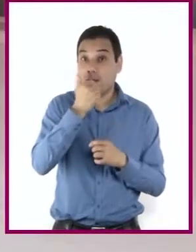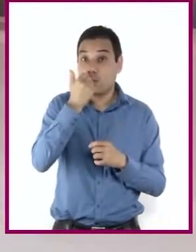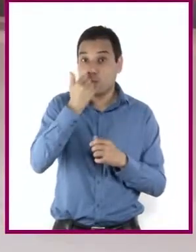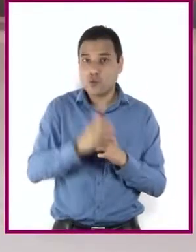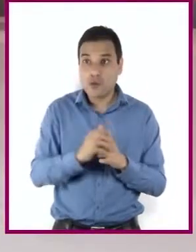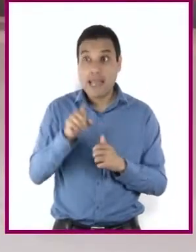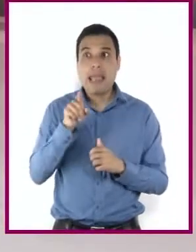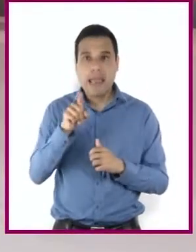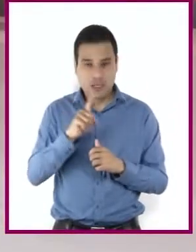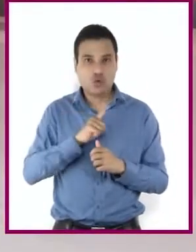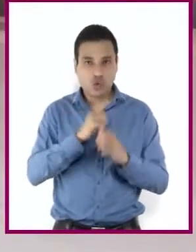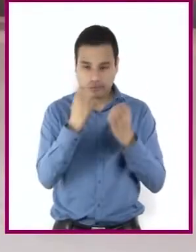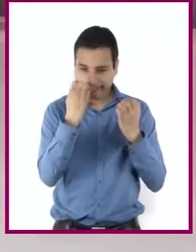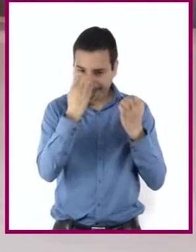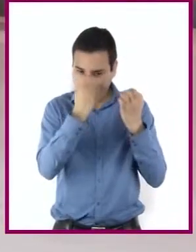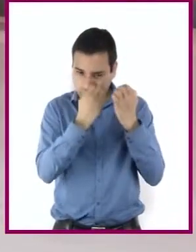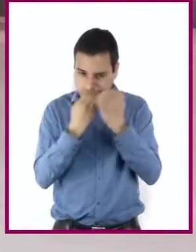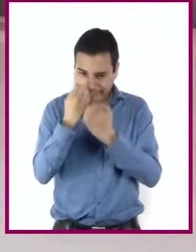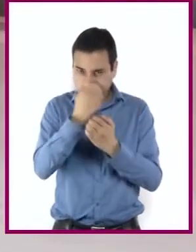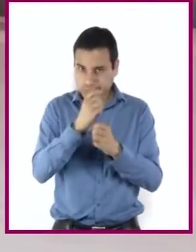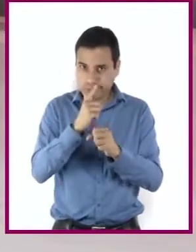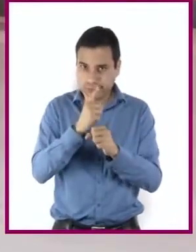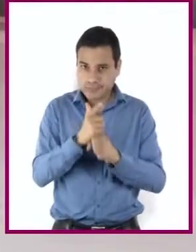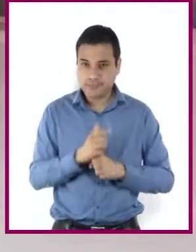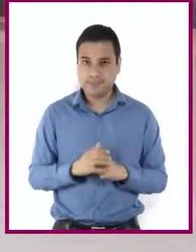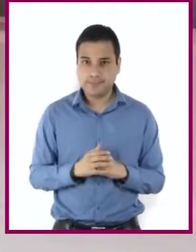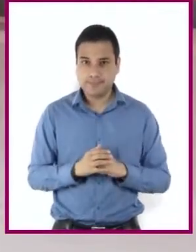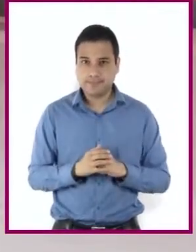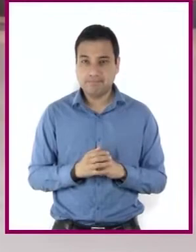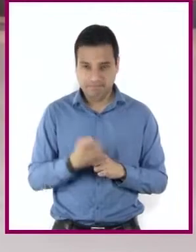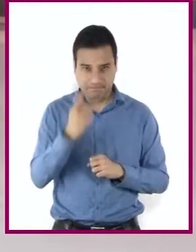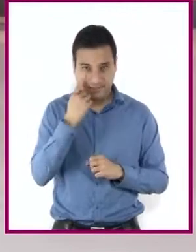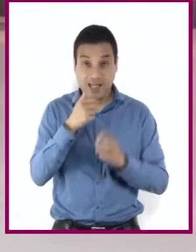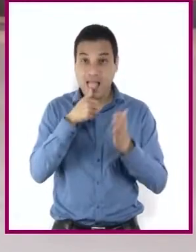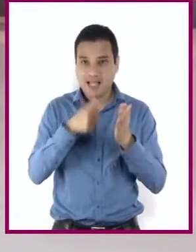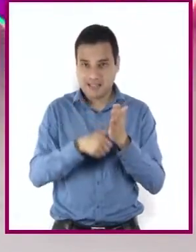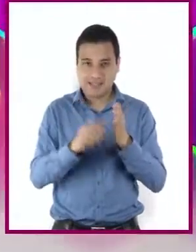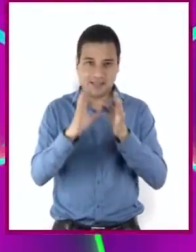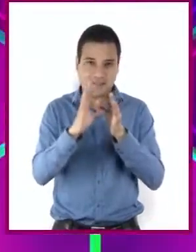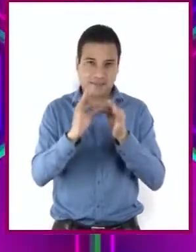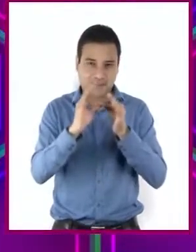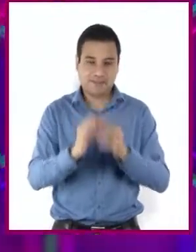y sin ser consciente específicamente de esto. Les leo su carta.